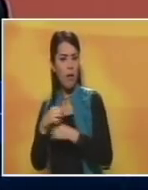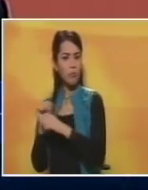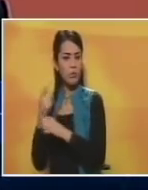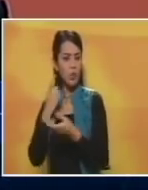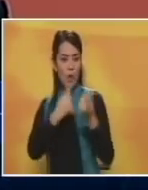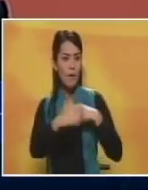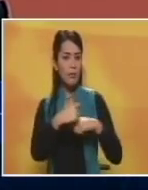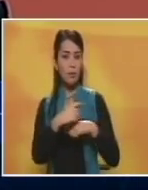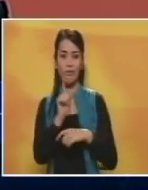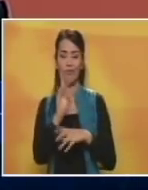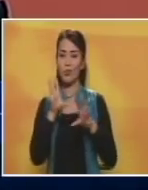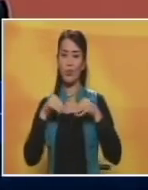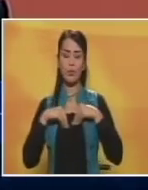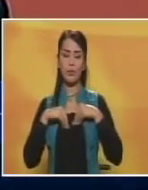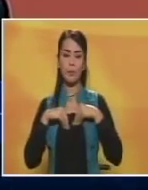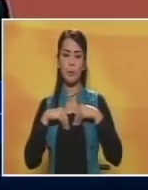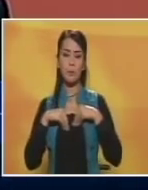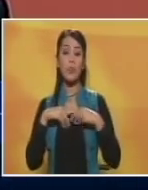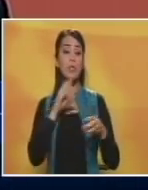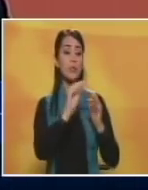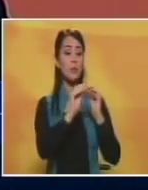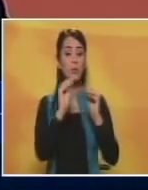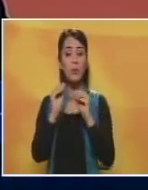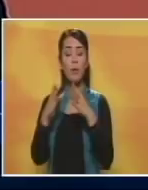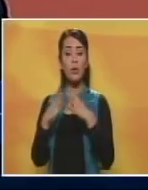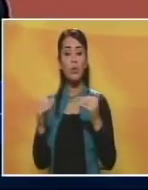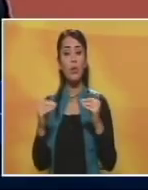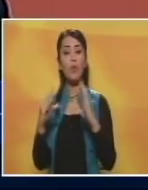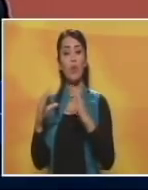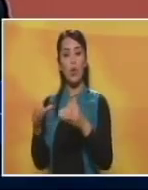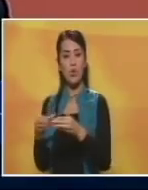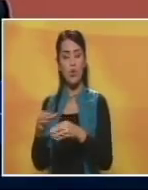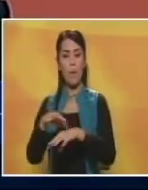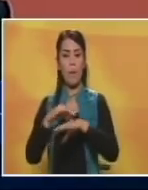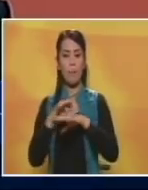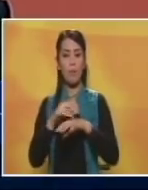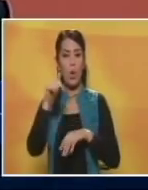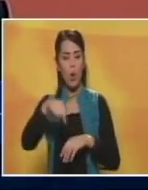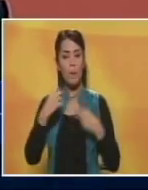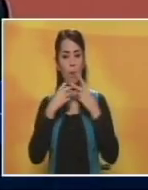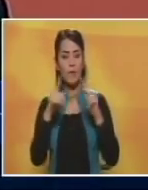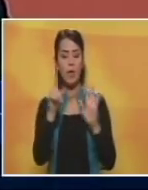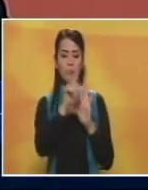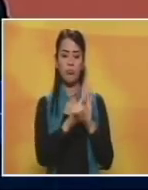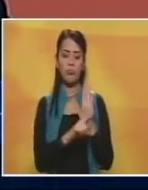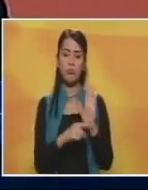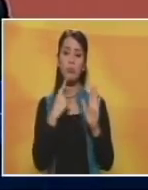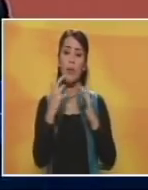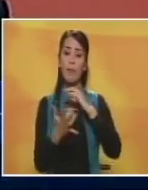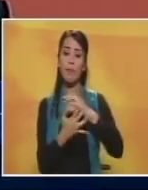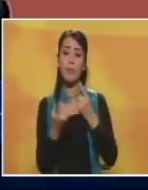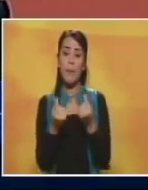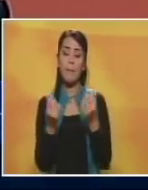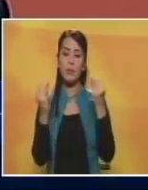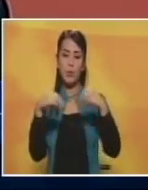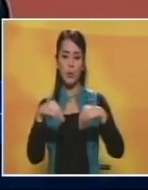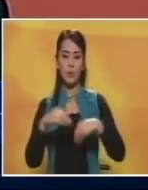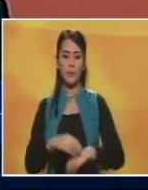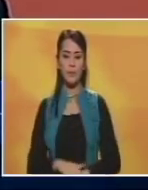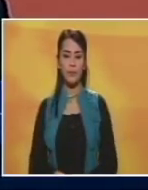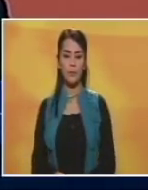un llamado a todos los productores cárnicos. Hoy vamos a publicar las especificaciones técnicas del precio acordado,